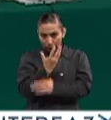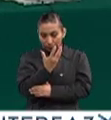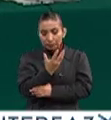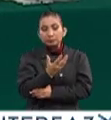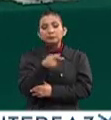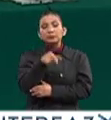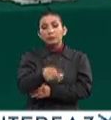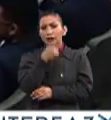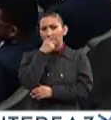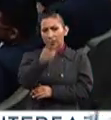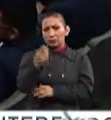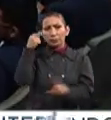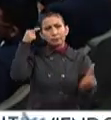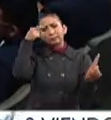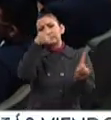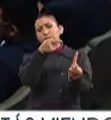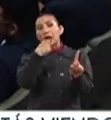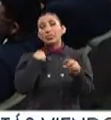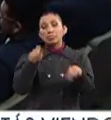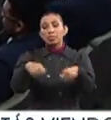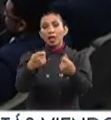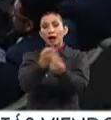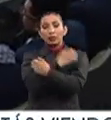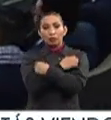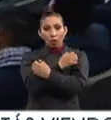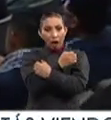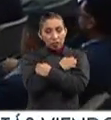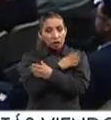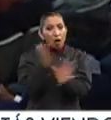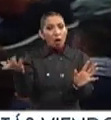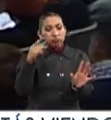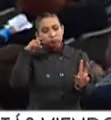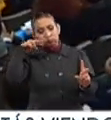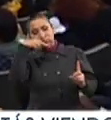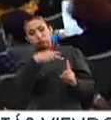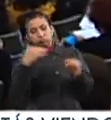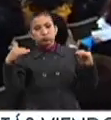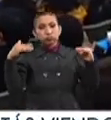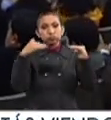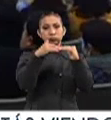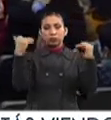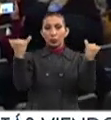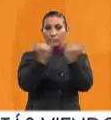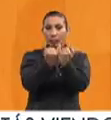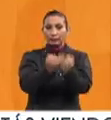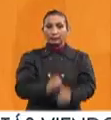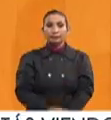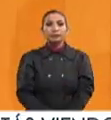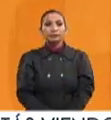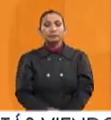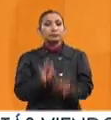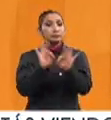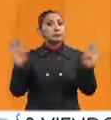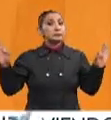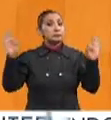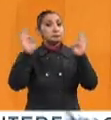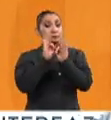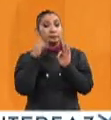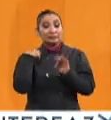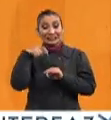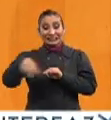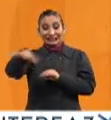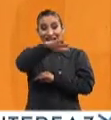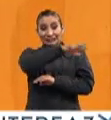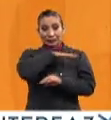Pública, aseguró que el objetivo es ofrecer una educación con un enfoque de equidad e igualdad. Es muy importante que en este